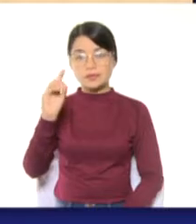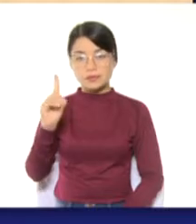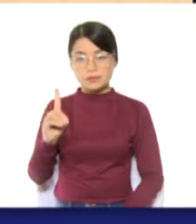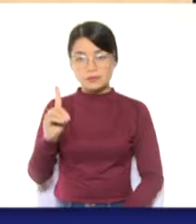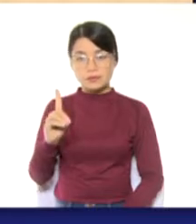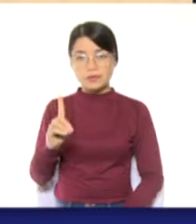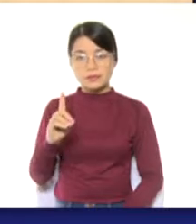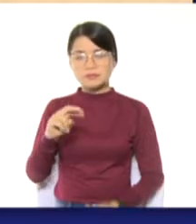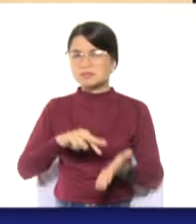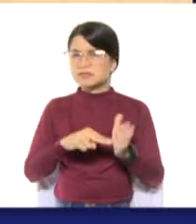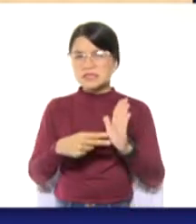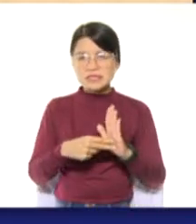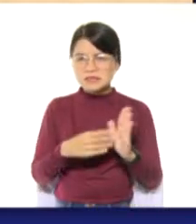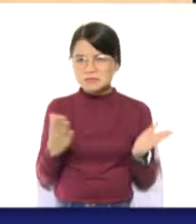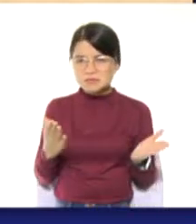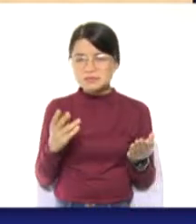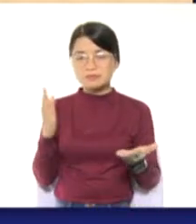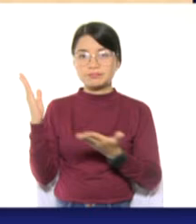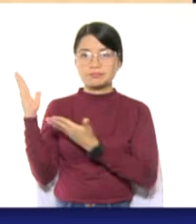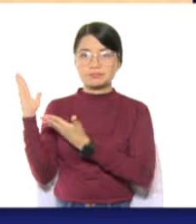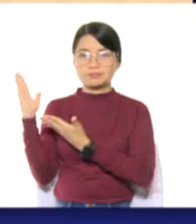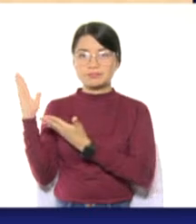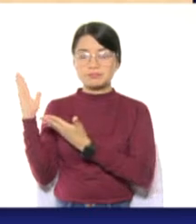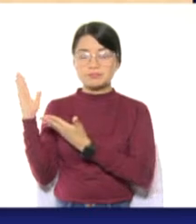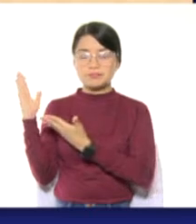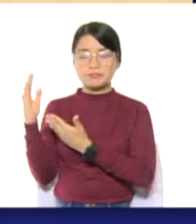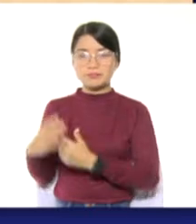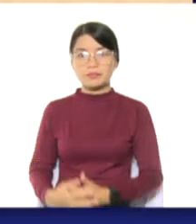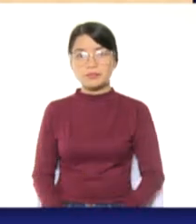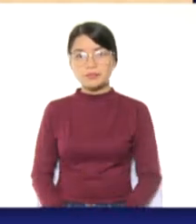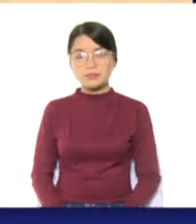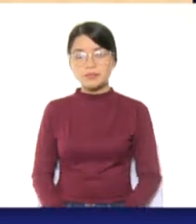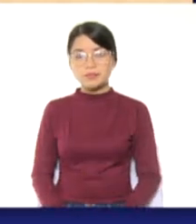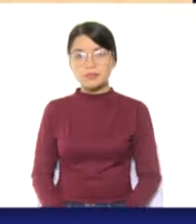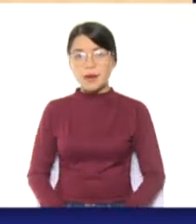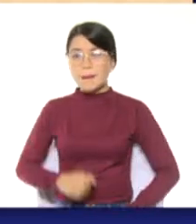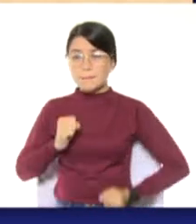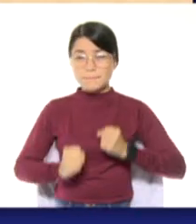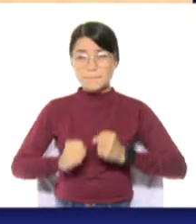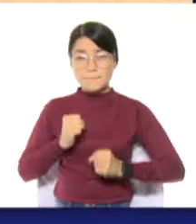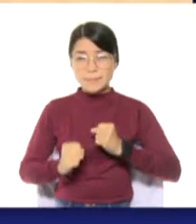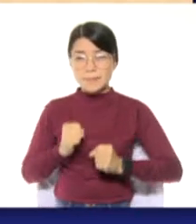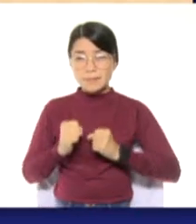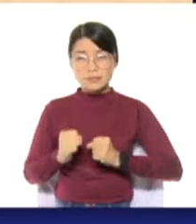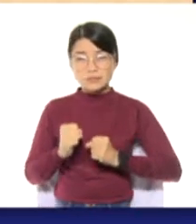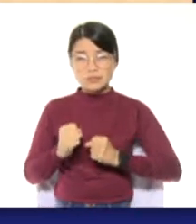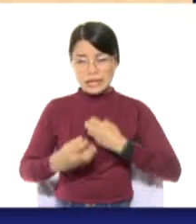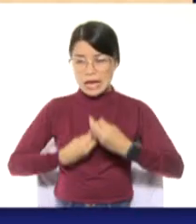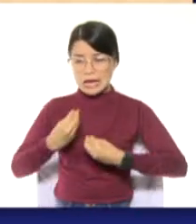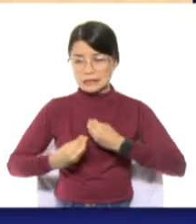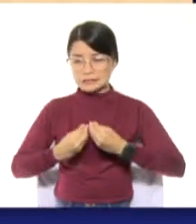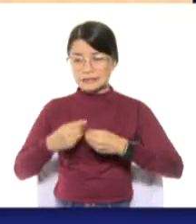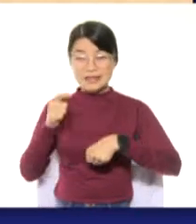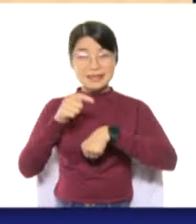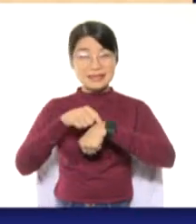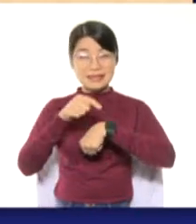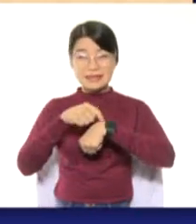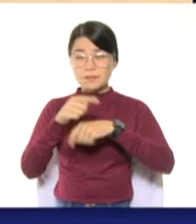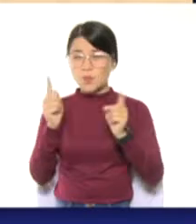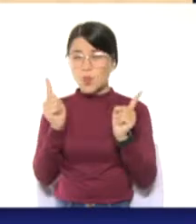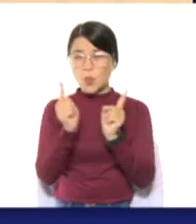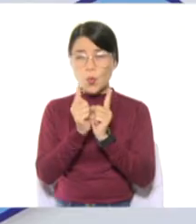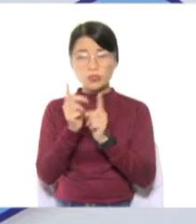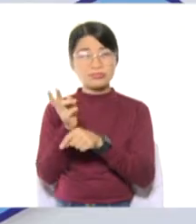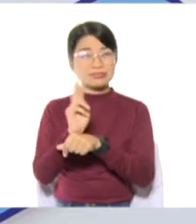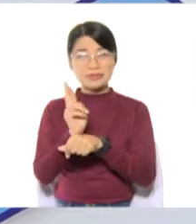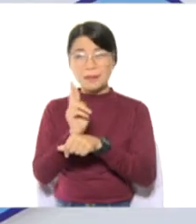se define como aquella que hace hacer que una acción motriz se pueda realizar en el menor tiempo posible. Entre